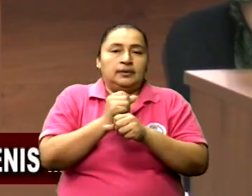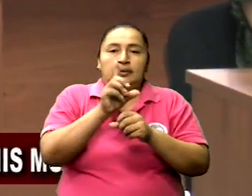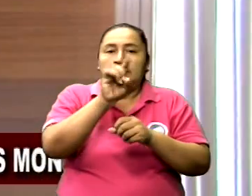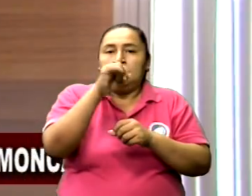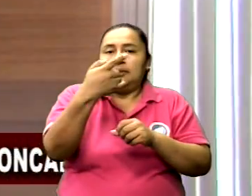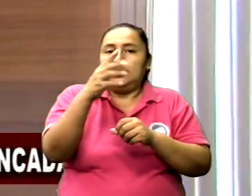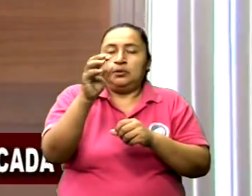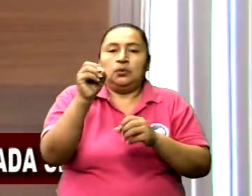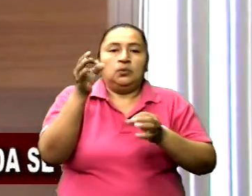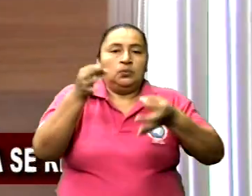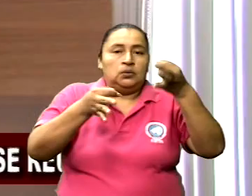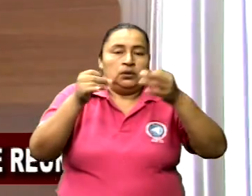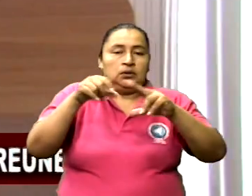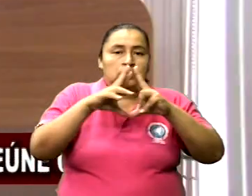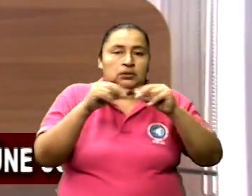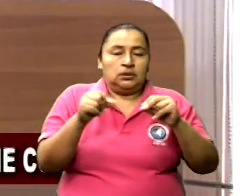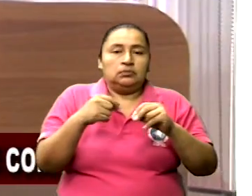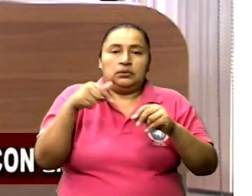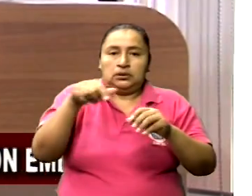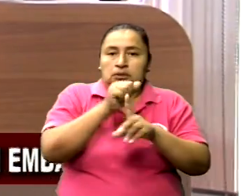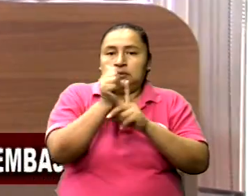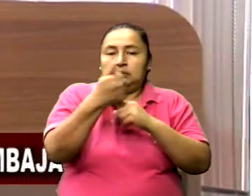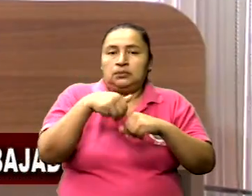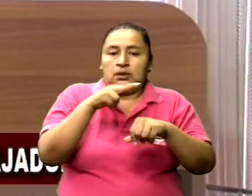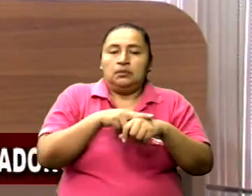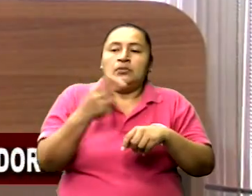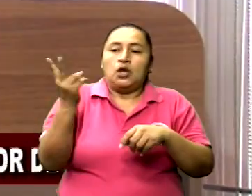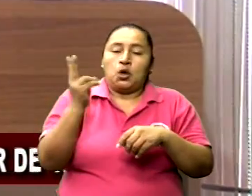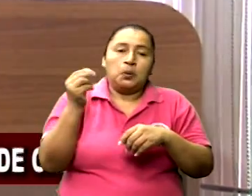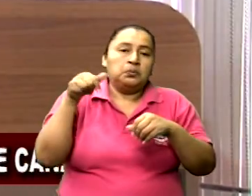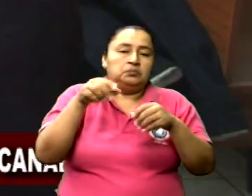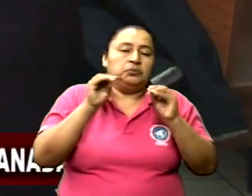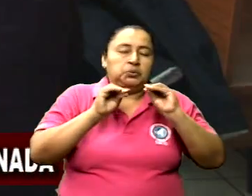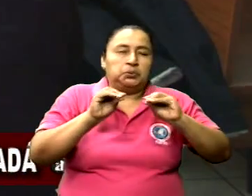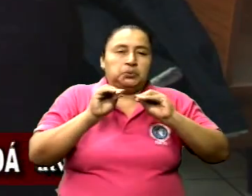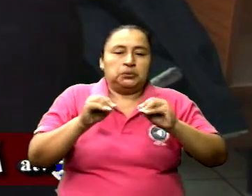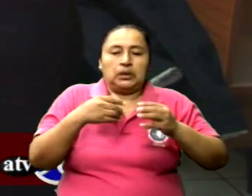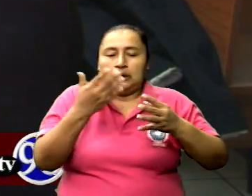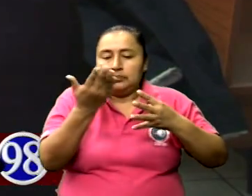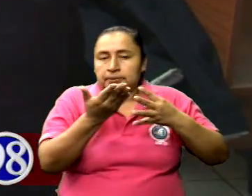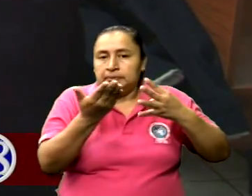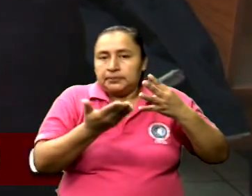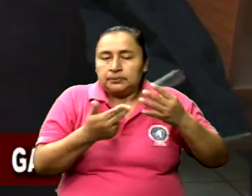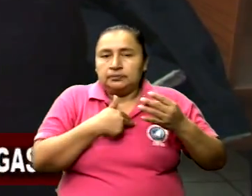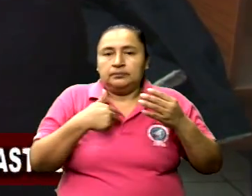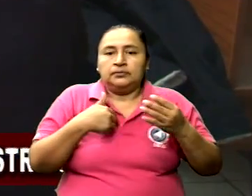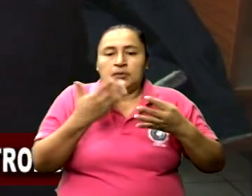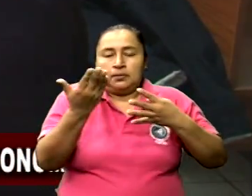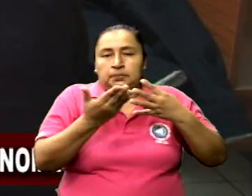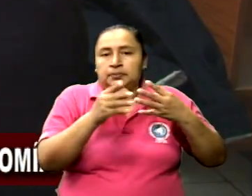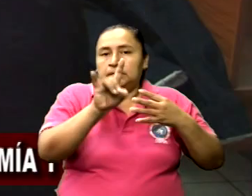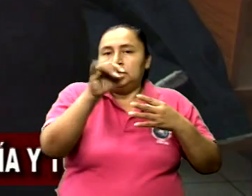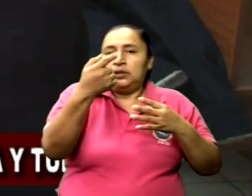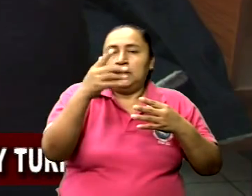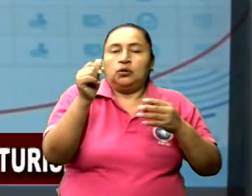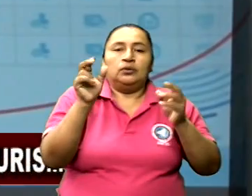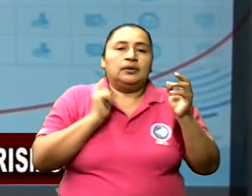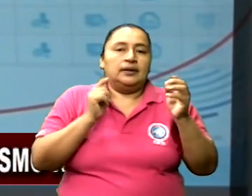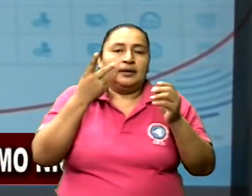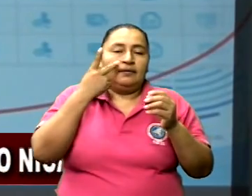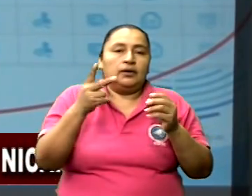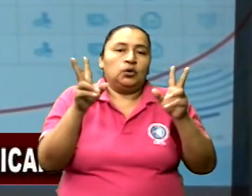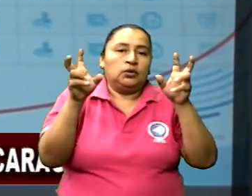Jurídico Nicaragüense del Parlamento, quienes darán la asesoría en cada etapa de la elaboración de los digestos relacionados con